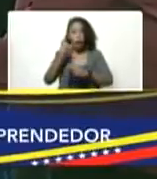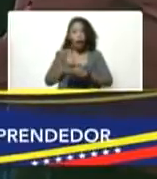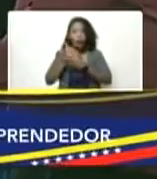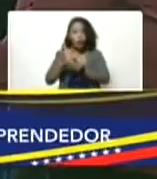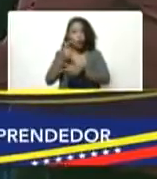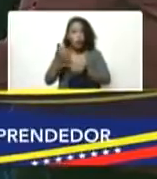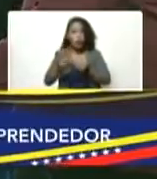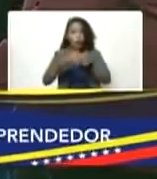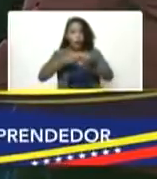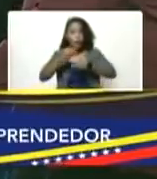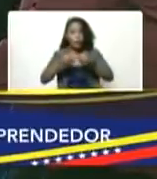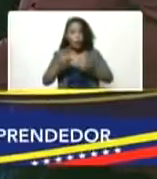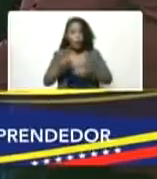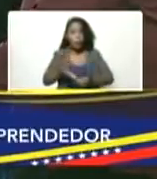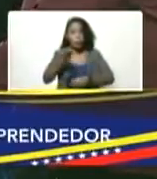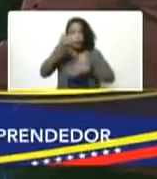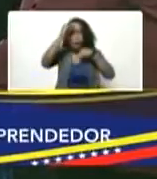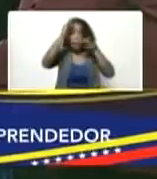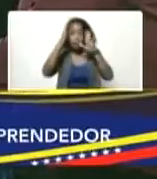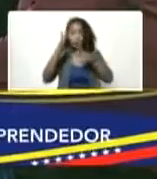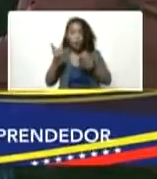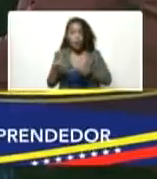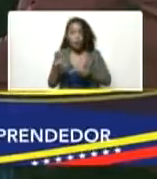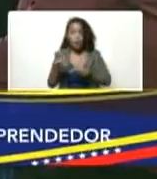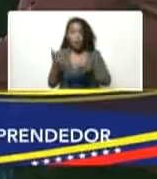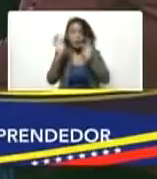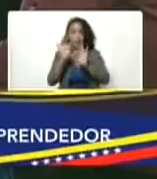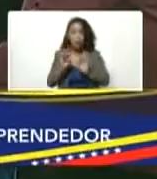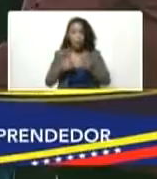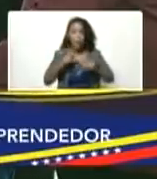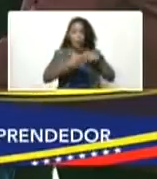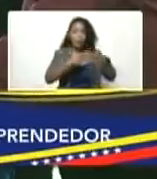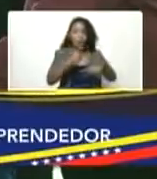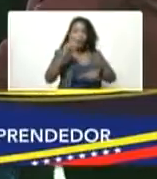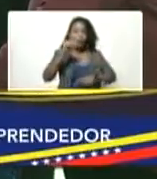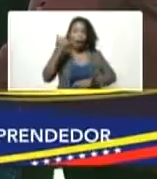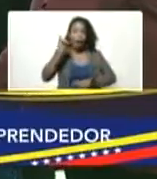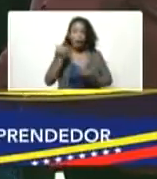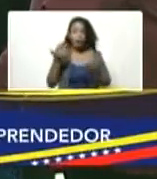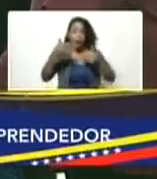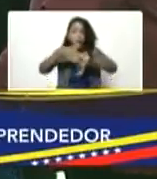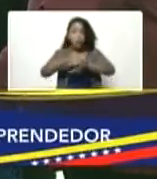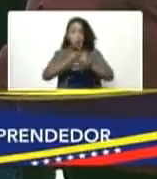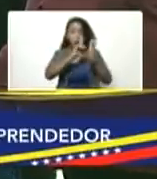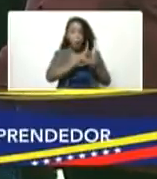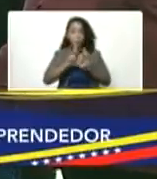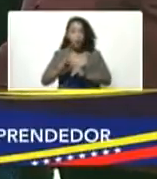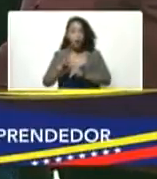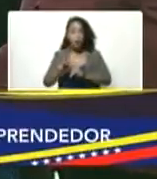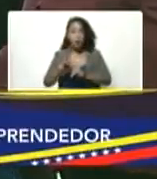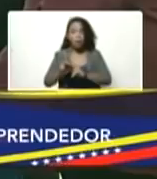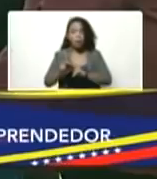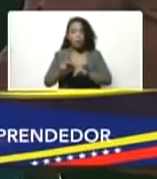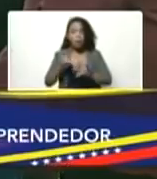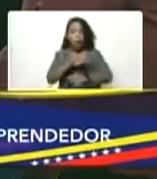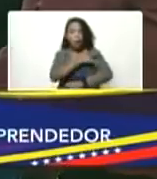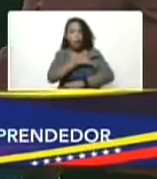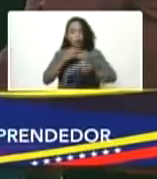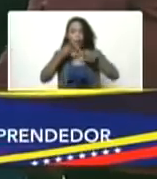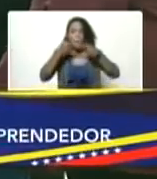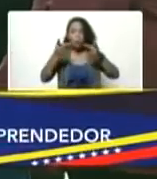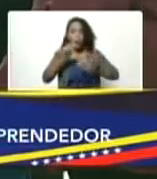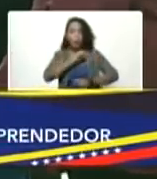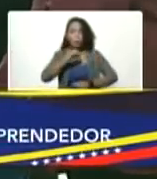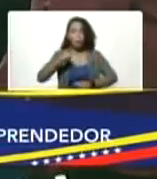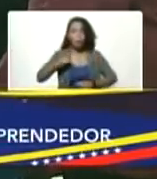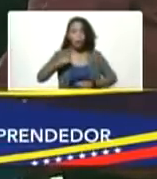cada área de atención, o sea, cada área productiva. Y también tenemos la integración de los programas de tanto las universidades públicas, privadas,